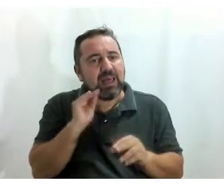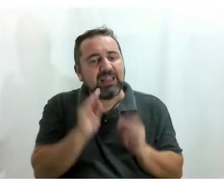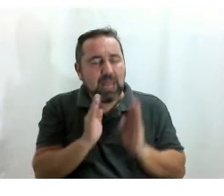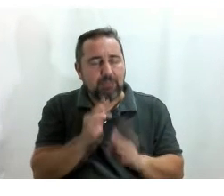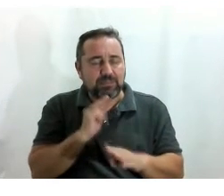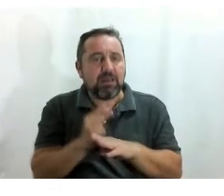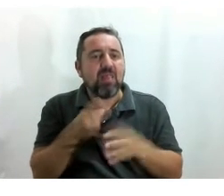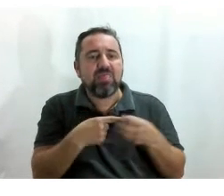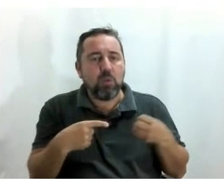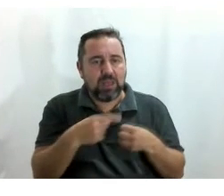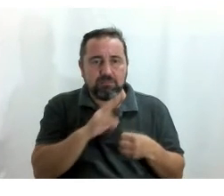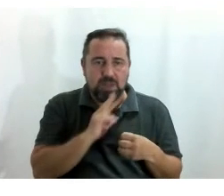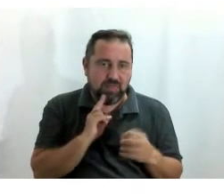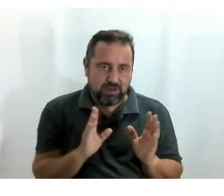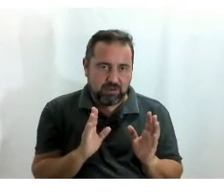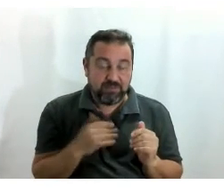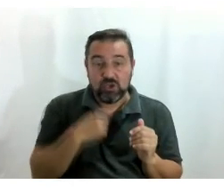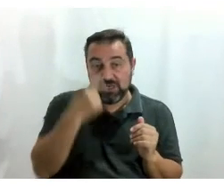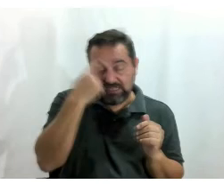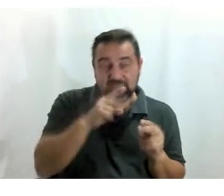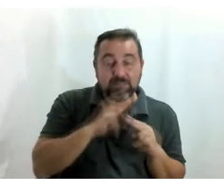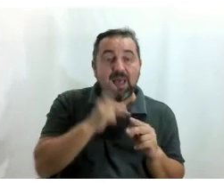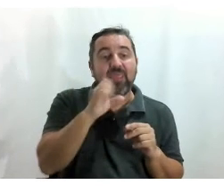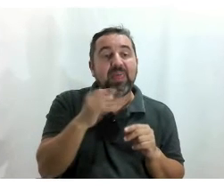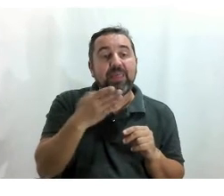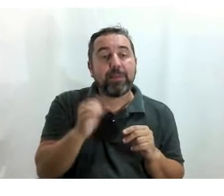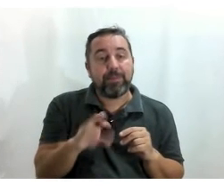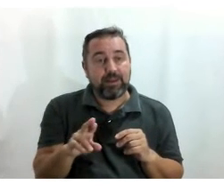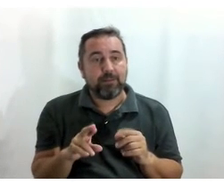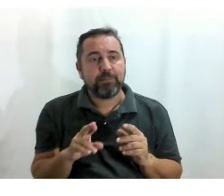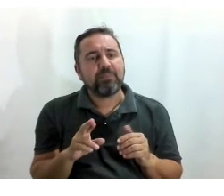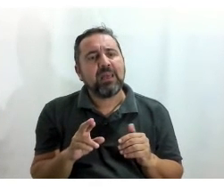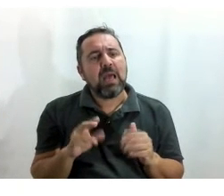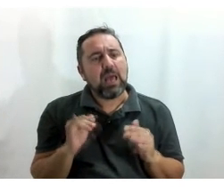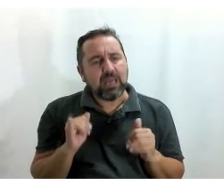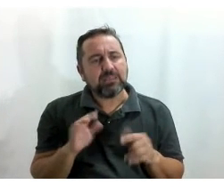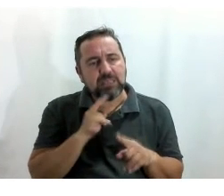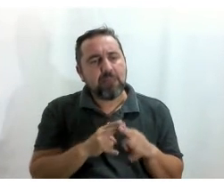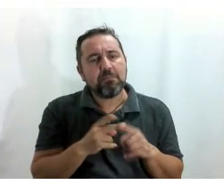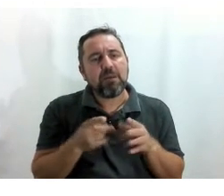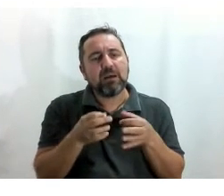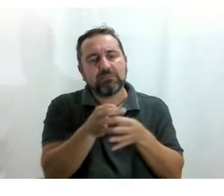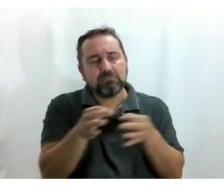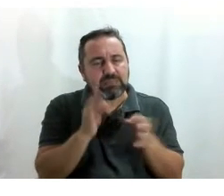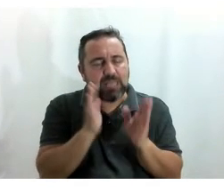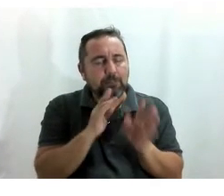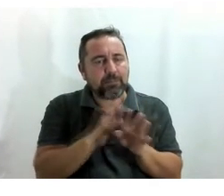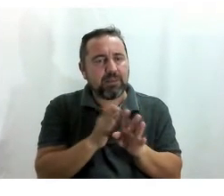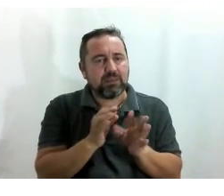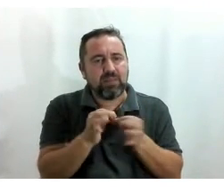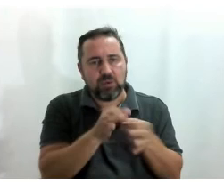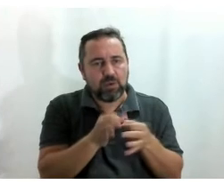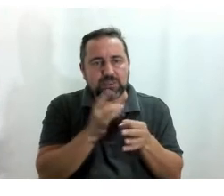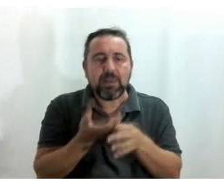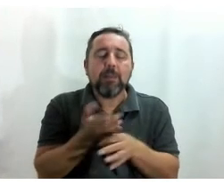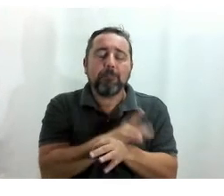células madre. Sé que Decibel tiene una línea de terapia celular, pero creo que la tiene a nivel